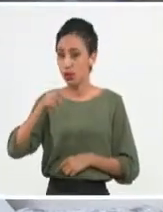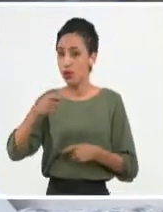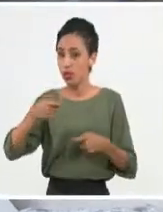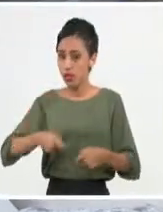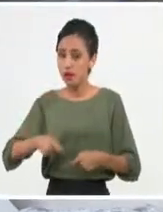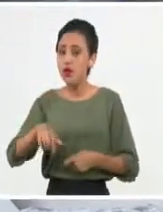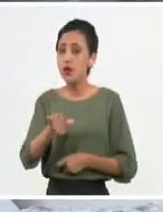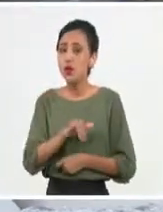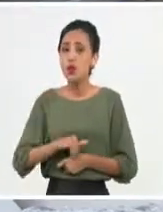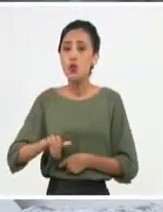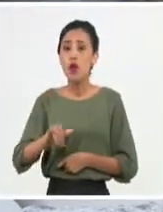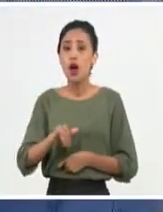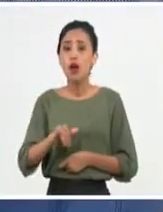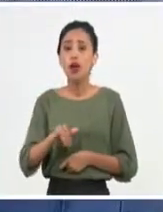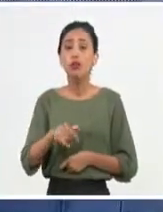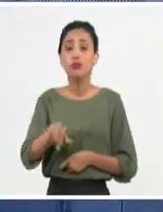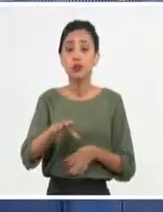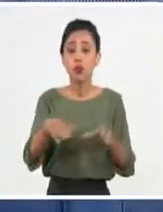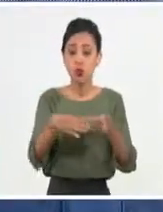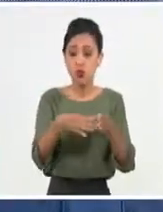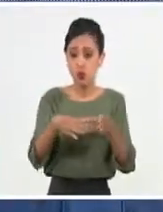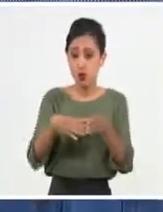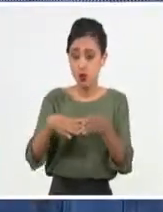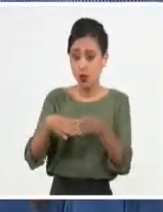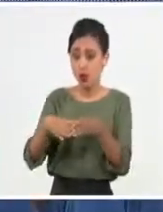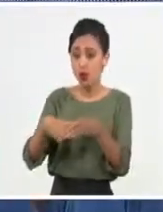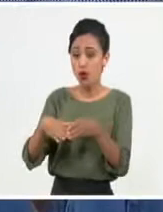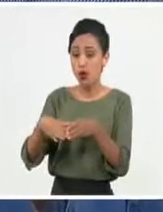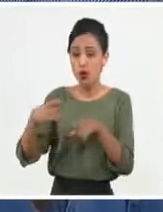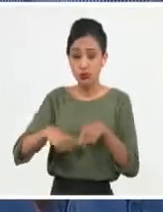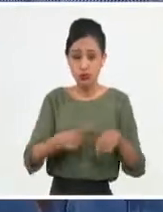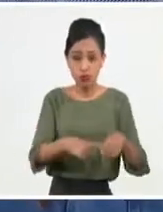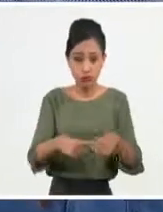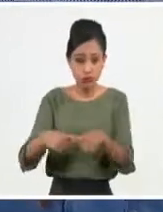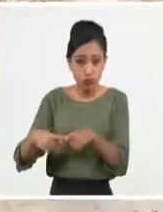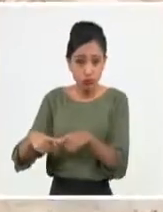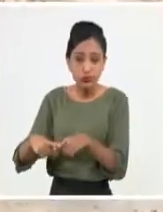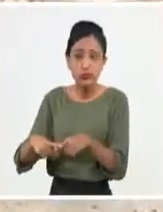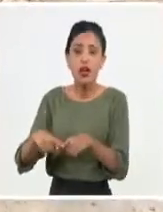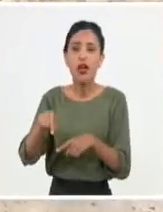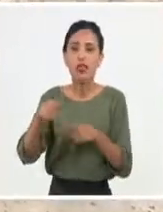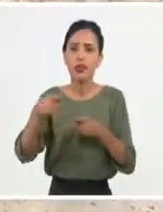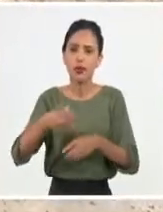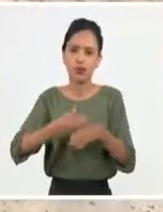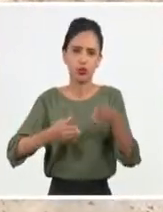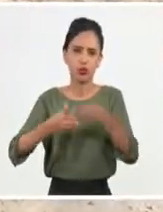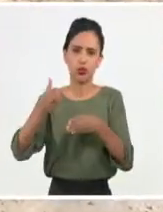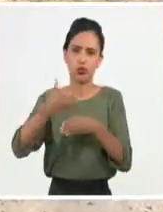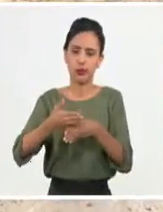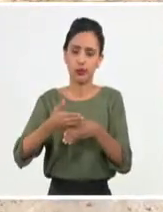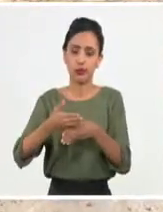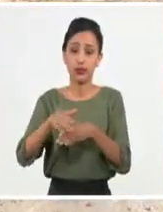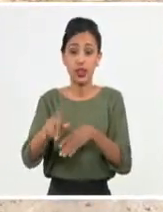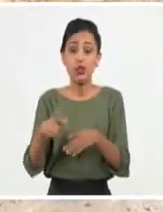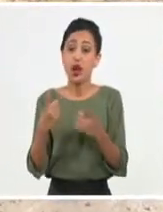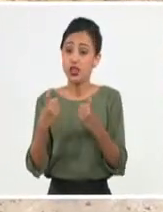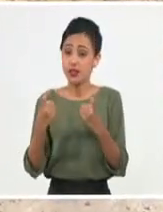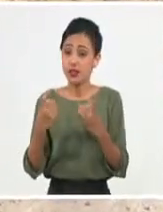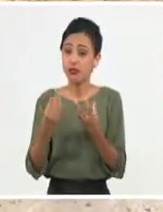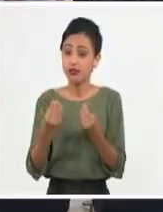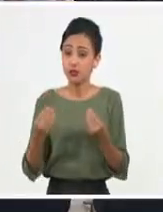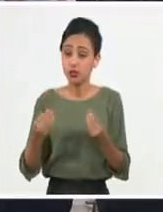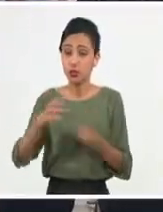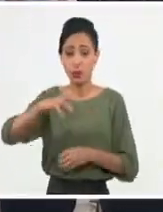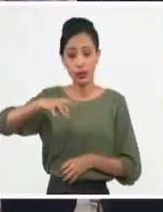las cooperativas de producción no agropecuaria en la rama de la construcción, algo de lo cual carece hoy Pinar del Río.